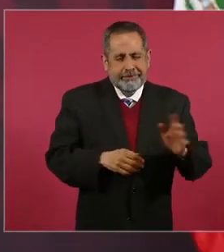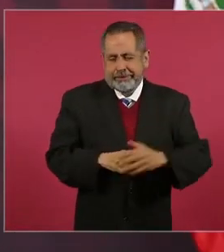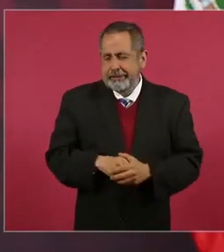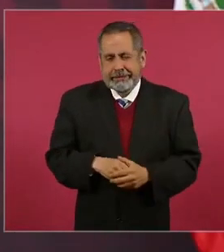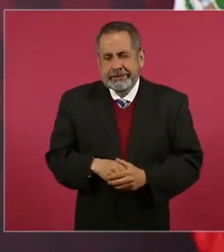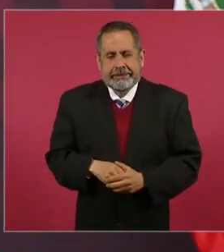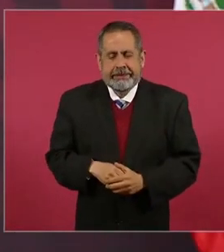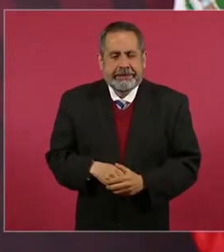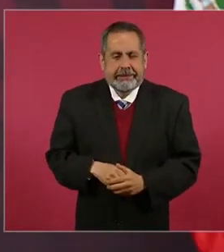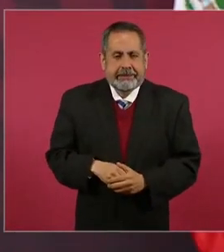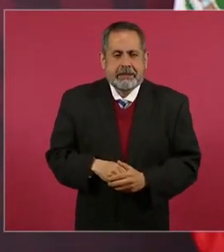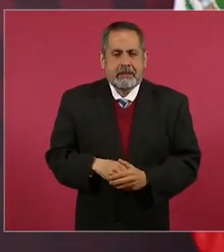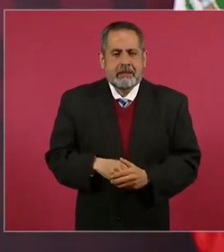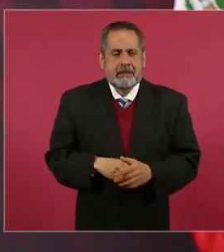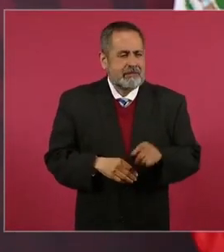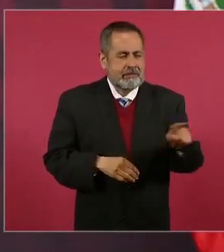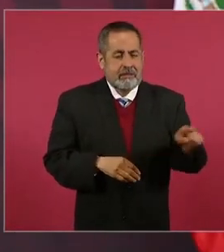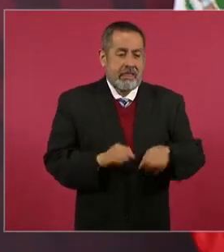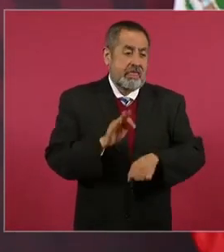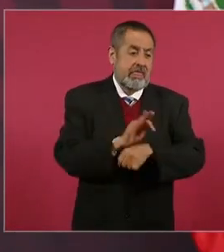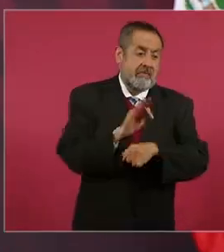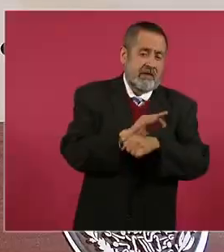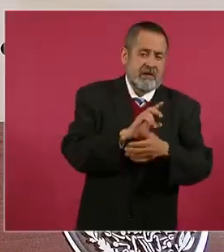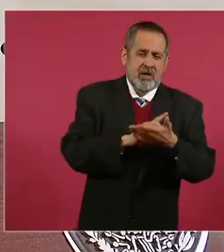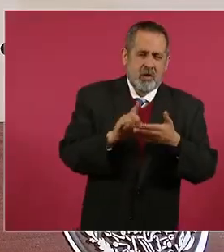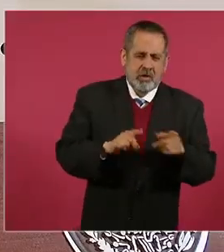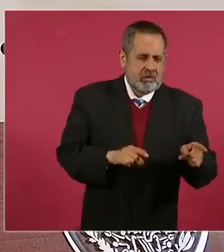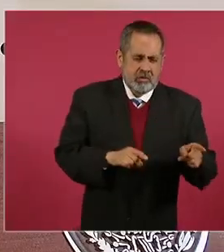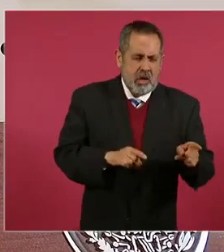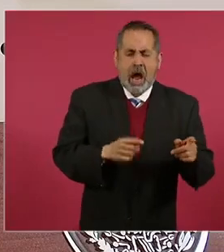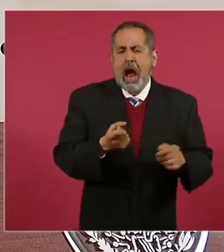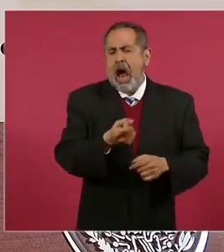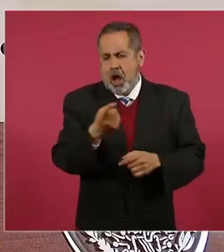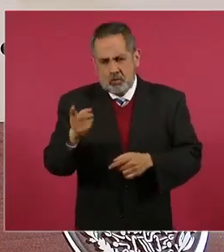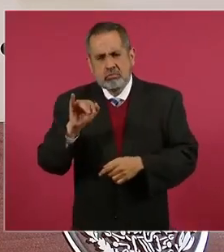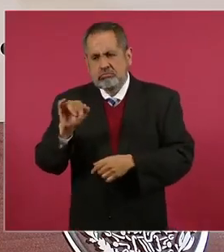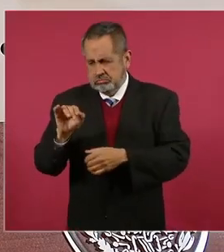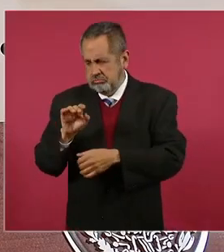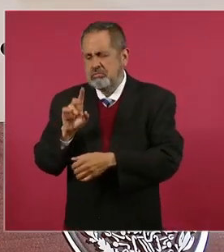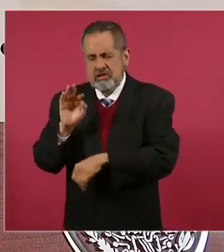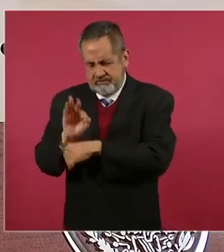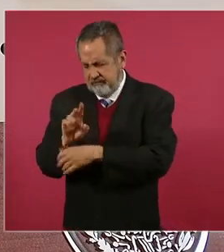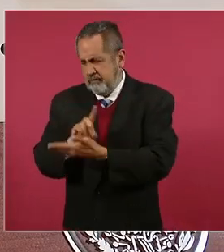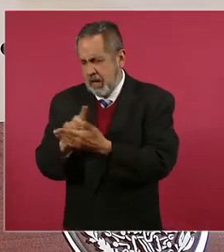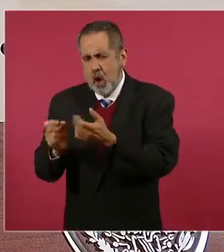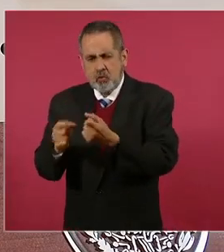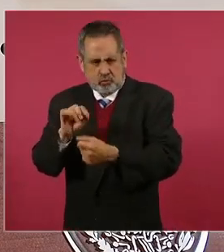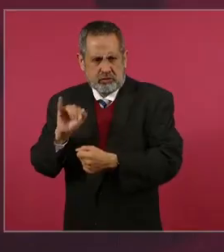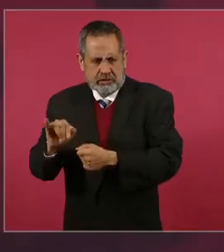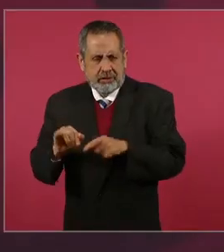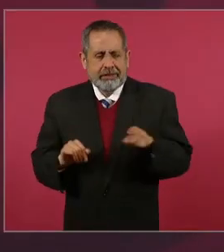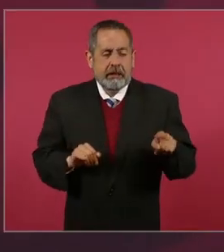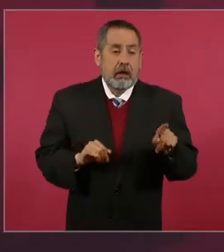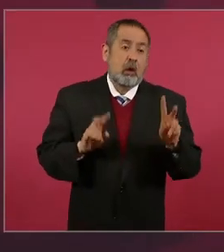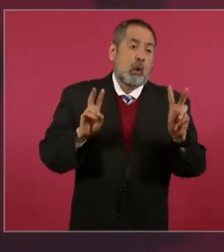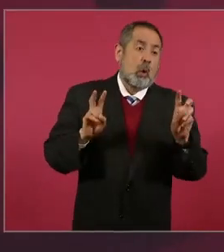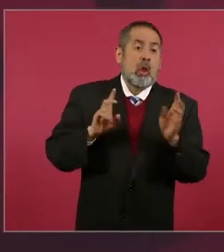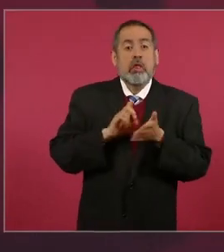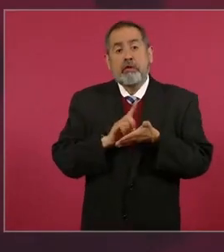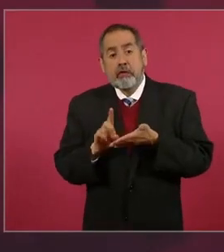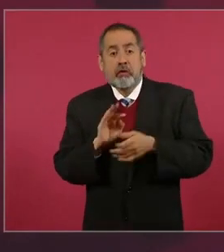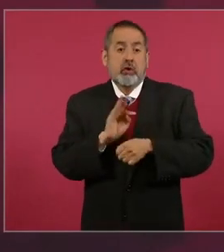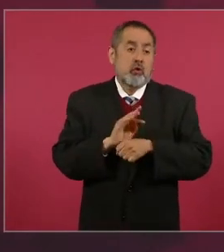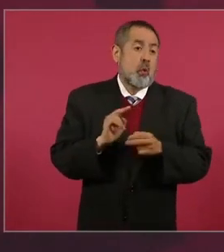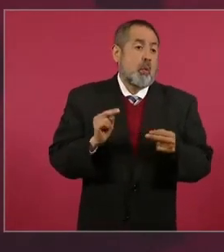muchos auténticos defensores de derechos humanos, otros pseudo defensores de derechos